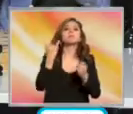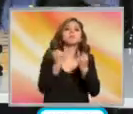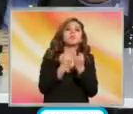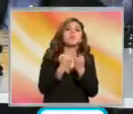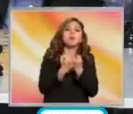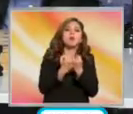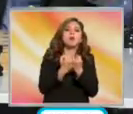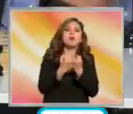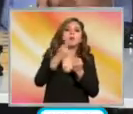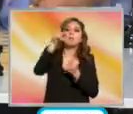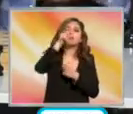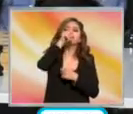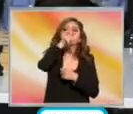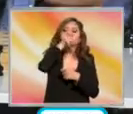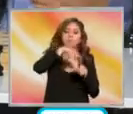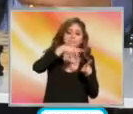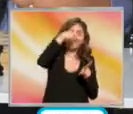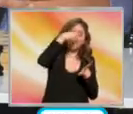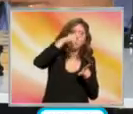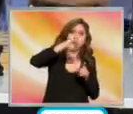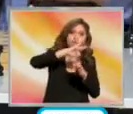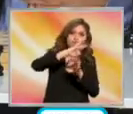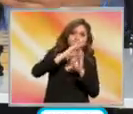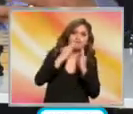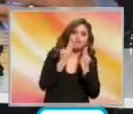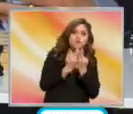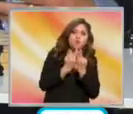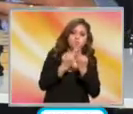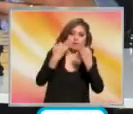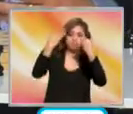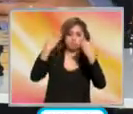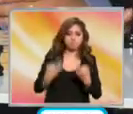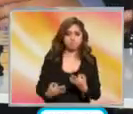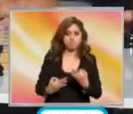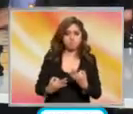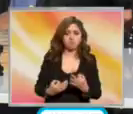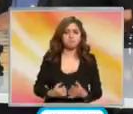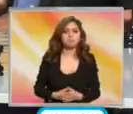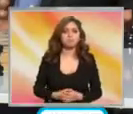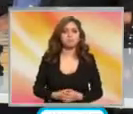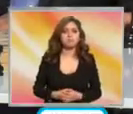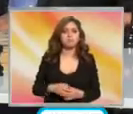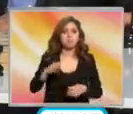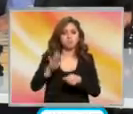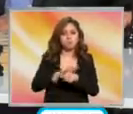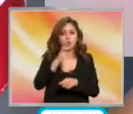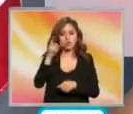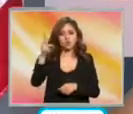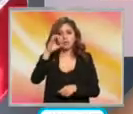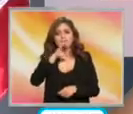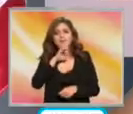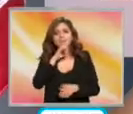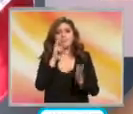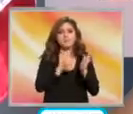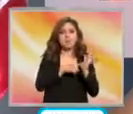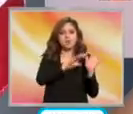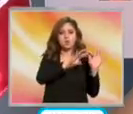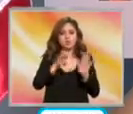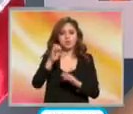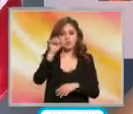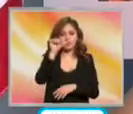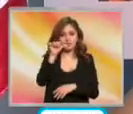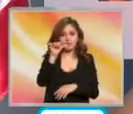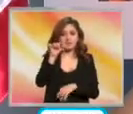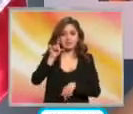que se haga el águila mexicana a la forma de Francia, una águila imperial. Ya. Ok. Y lo cual con Venustiano Carranza en el año de 1916,